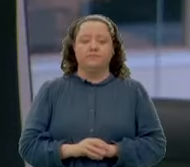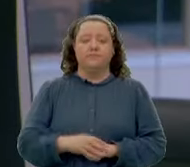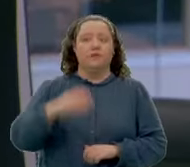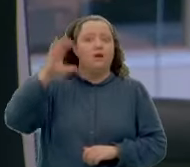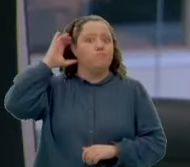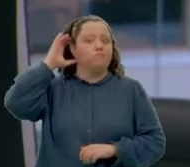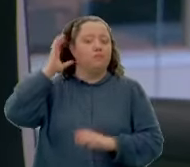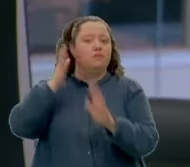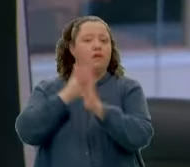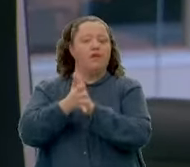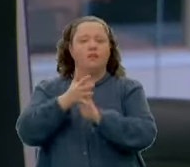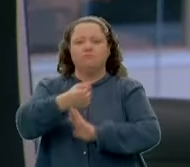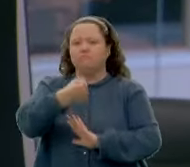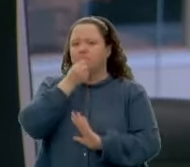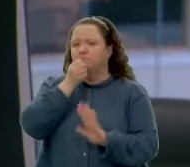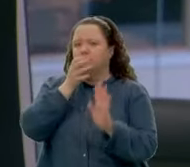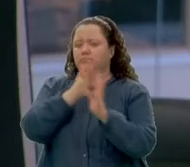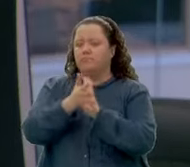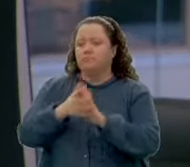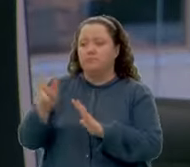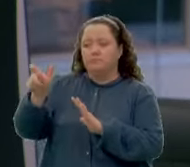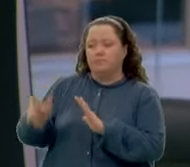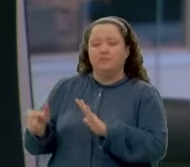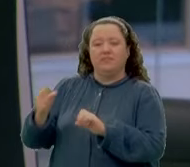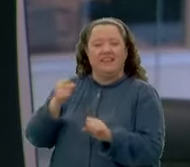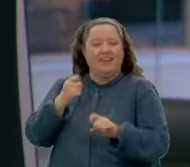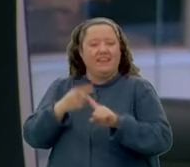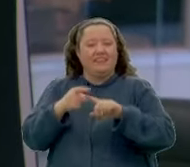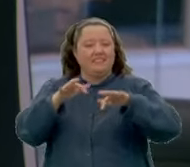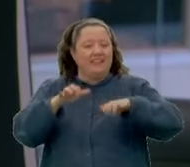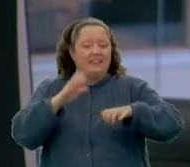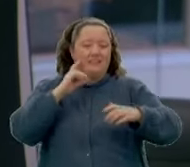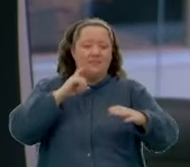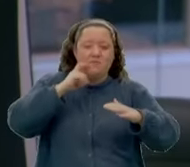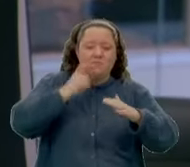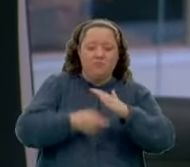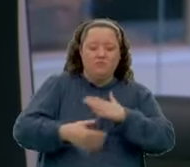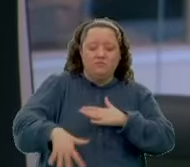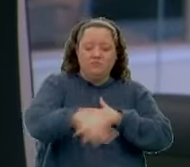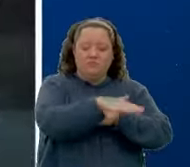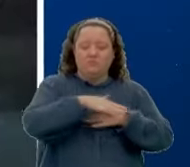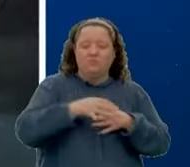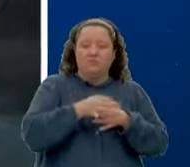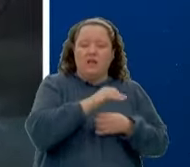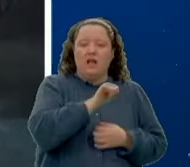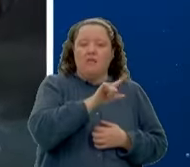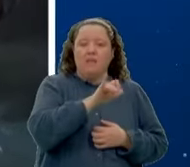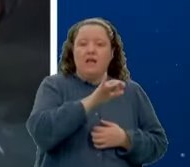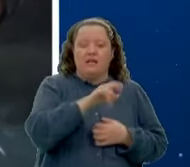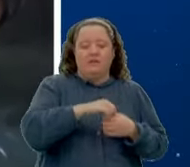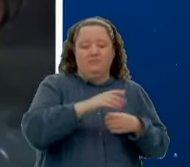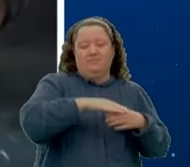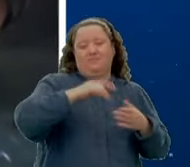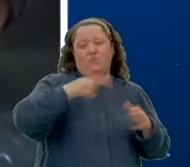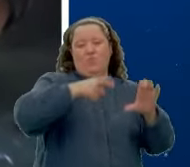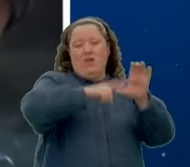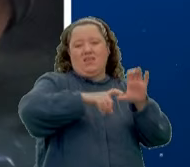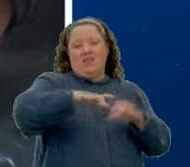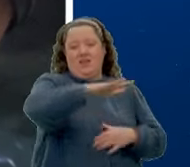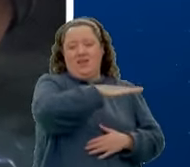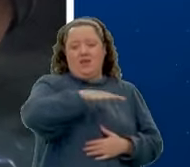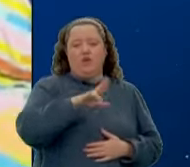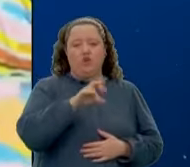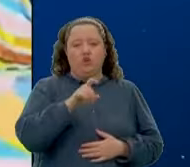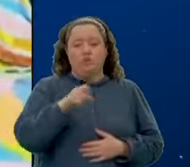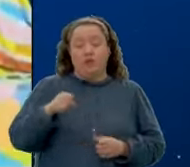A esta hora es noticia la liberación del exsecretario de Hacienda del municipio de Albania en La Guajira, Roger Francisco Duarte,